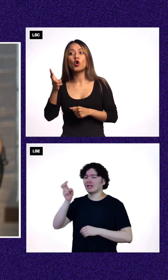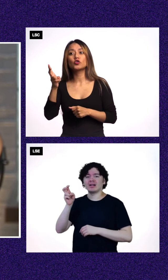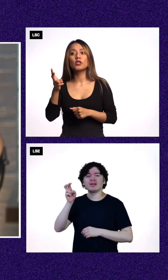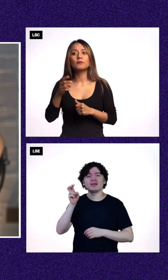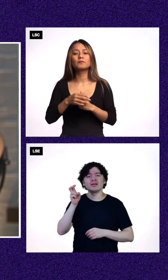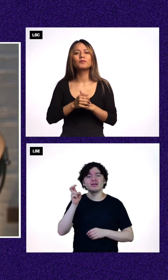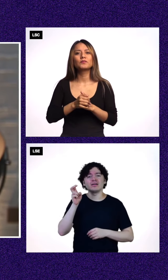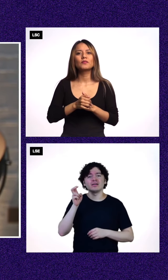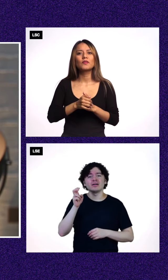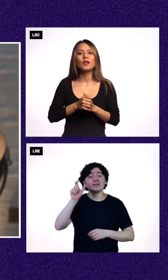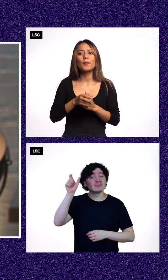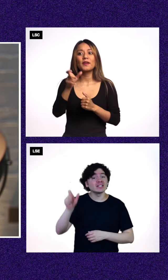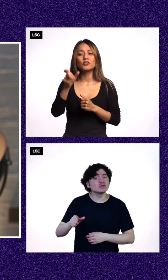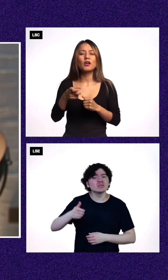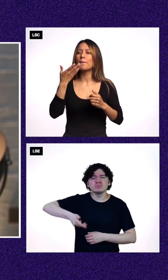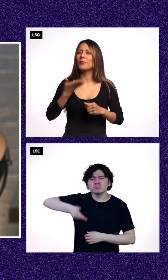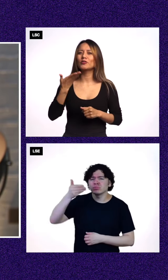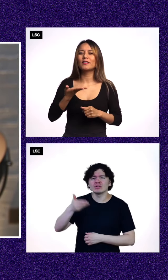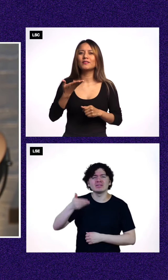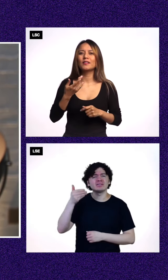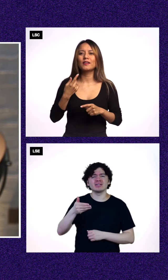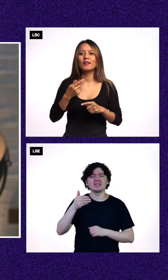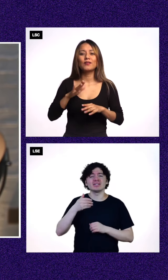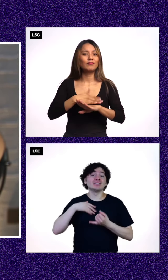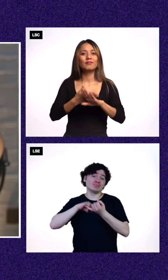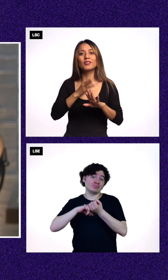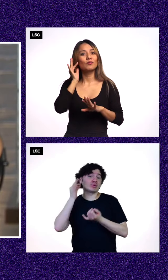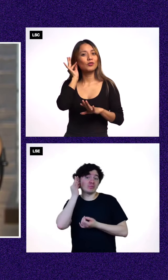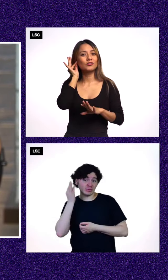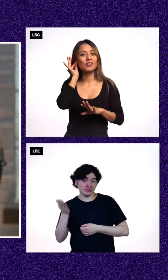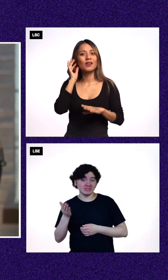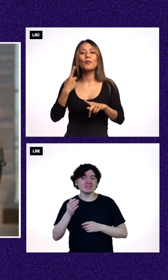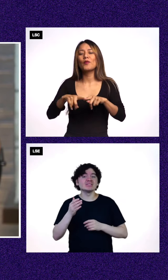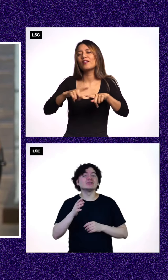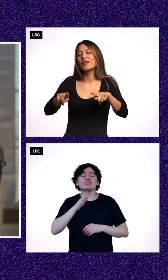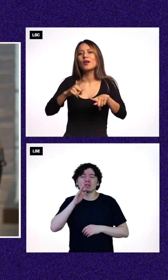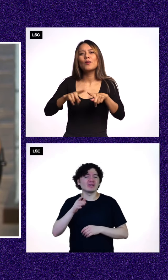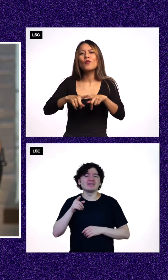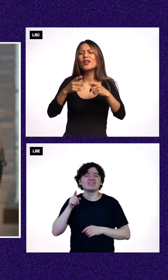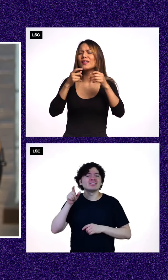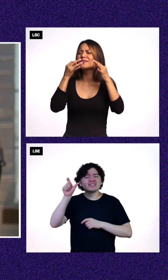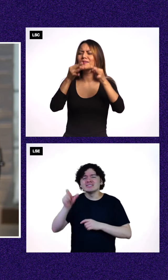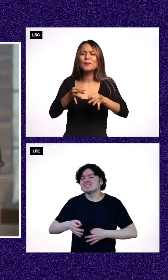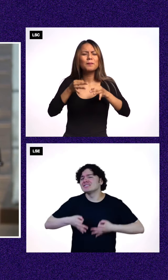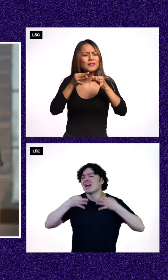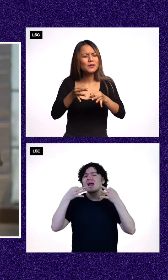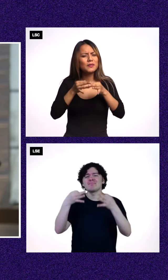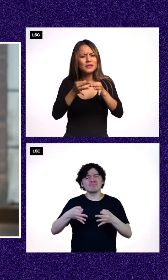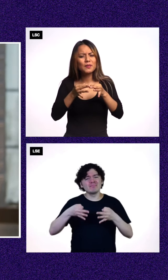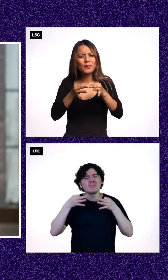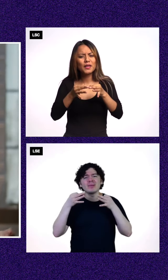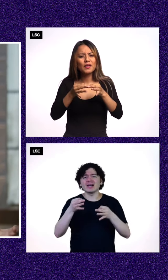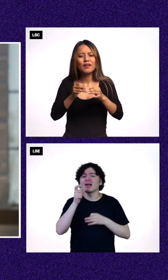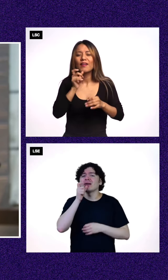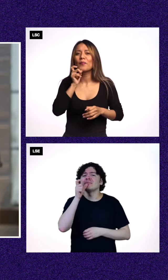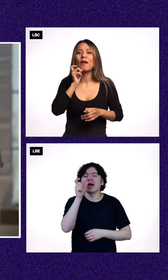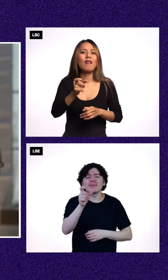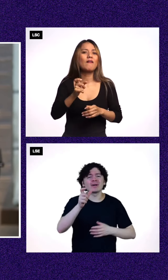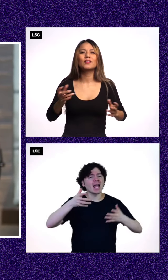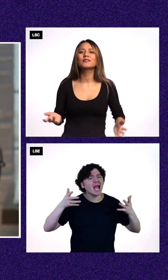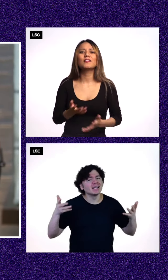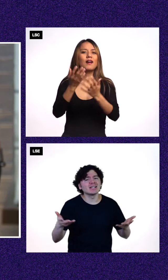Bobby Houston. Gracias a Dios por Bobby, porque ella siempre, siempre ve el poder en dar ánimo. No creo